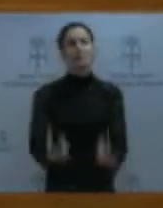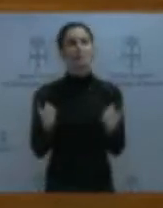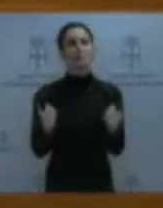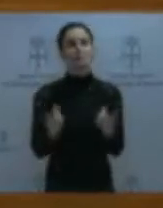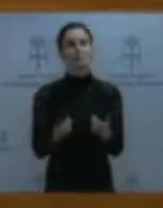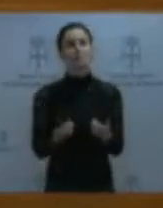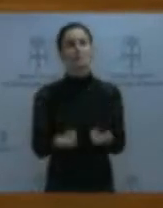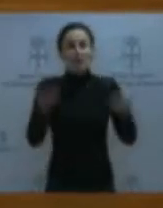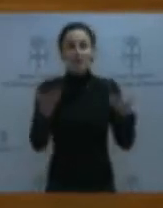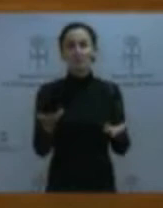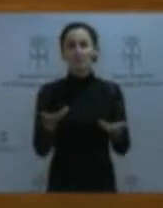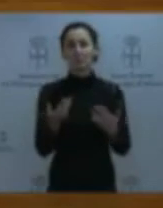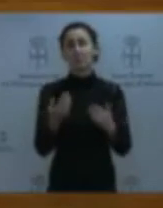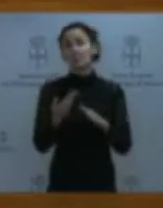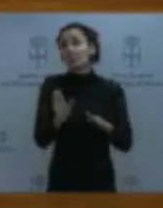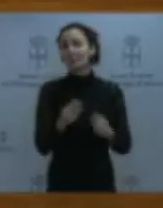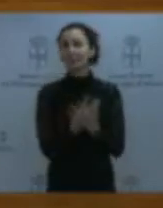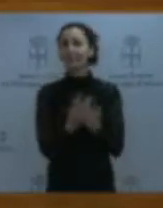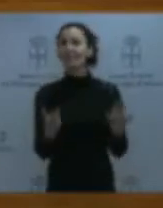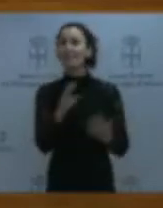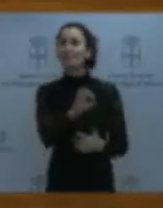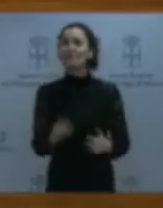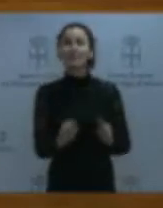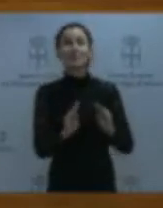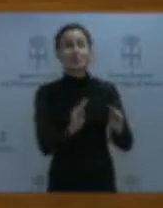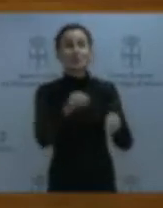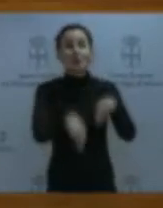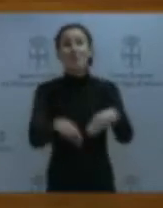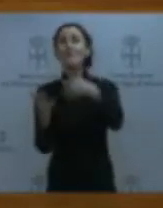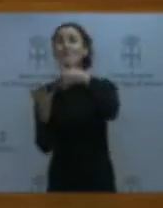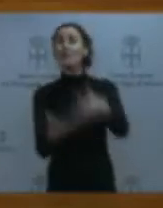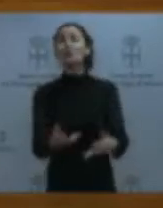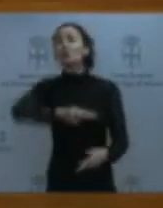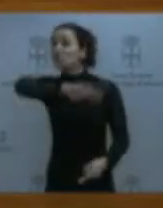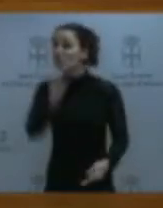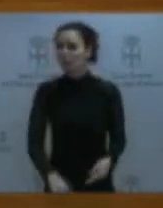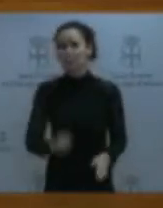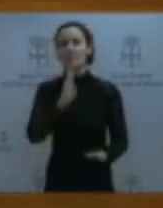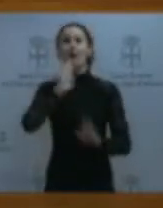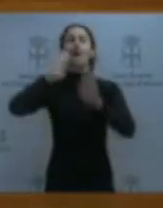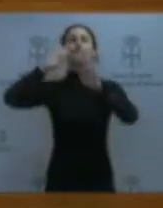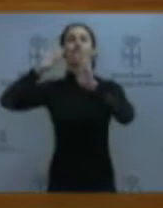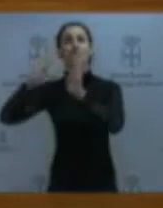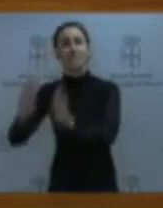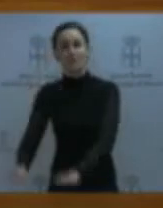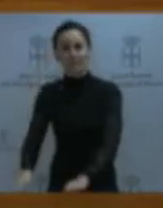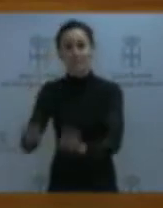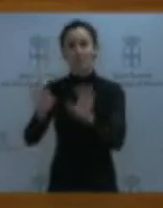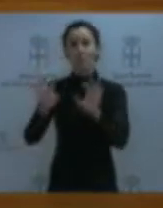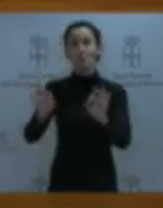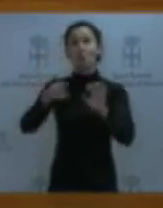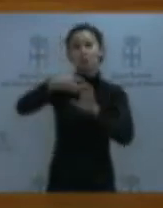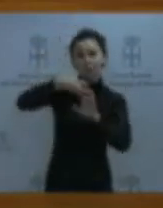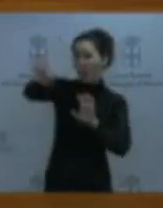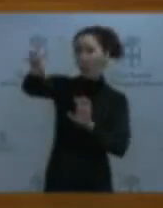queda un 18% de sus votantes que son partidarios de la autodeterminación. Fíjese